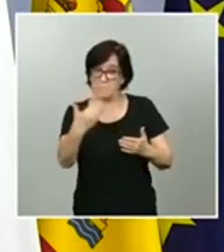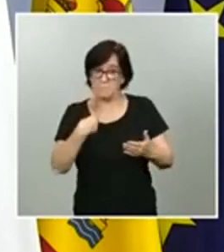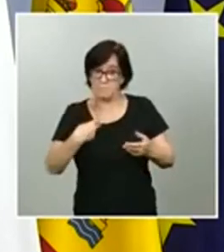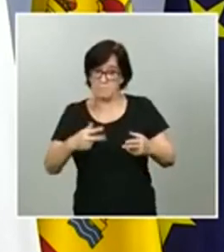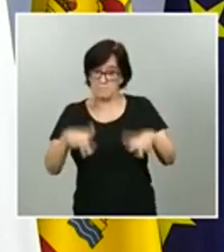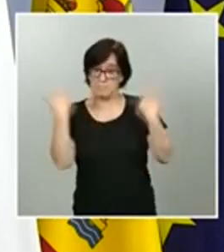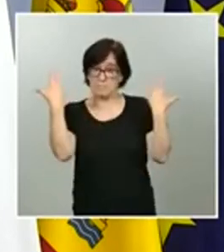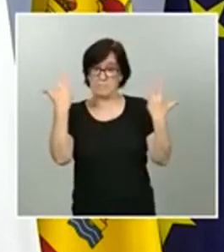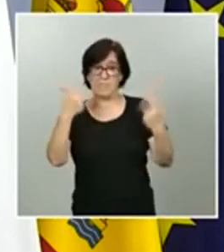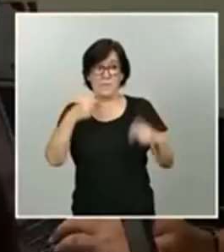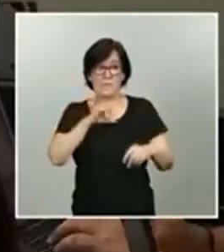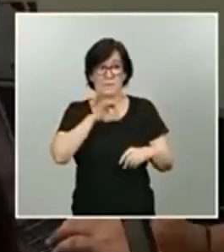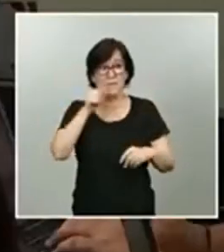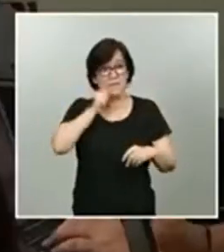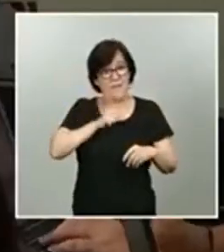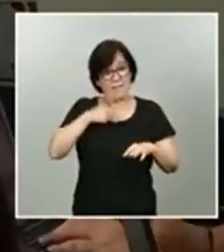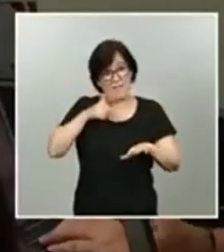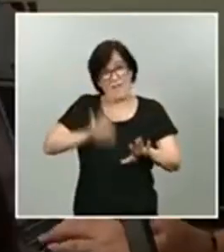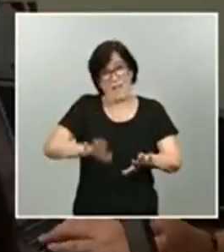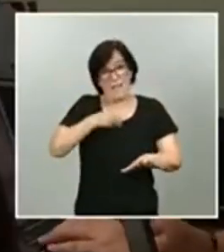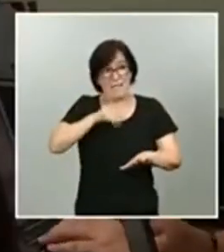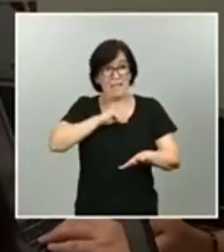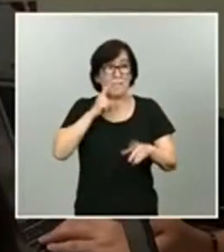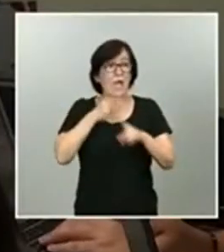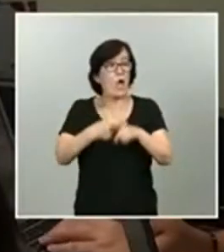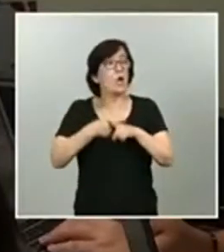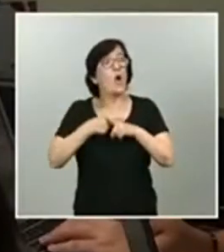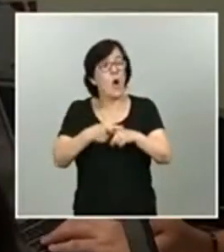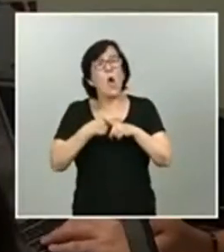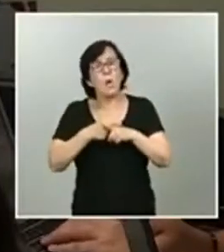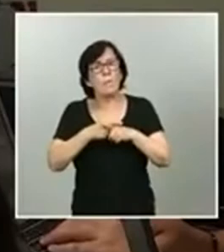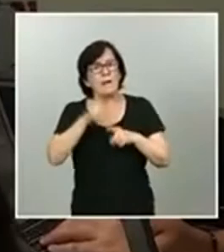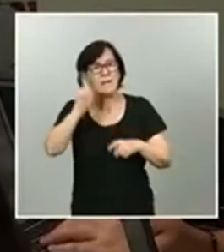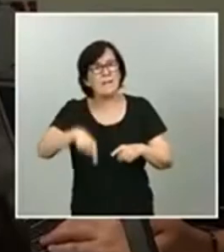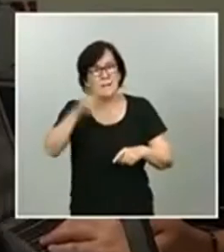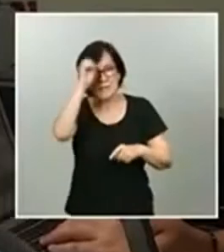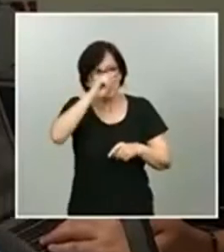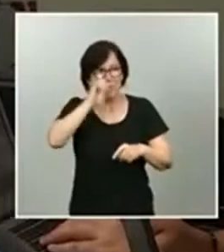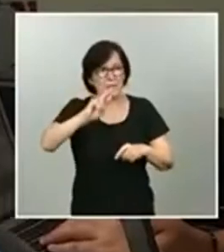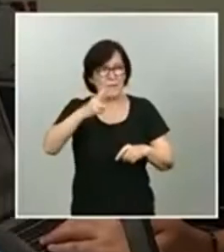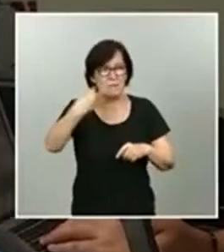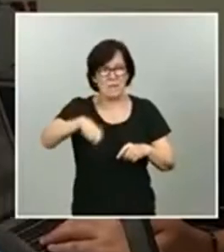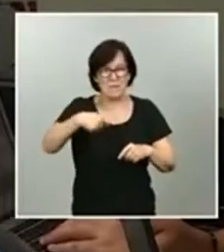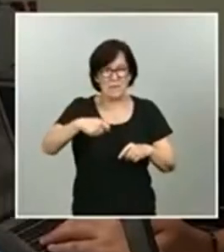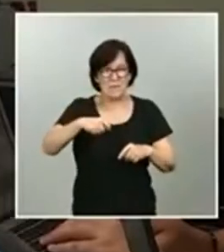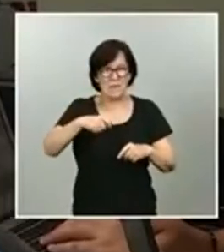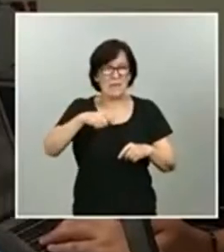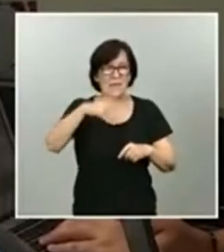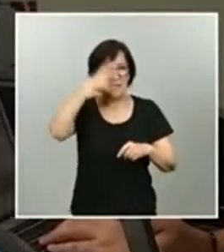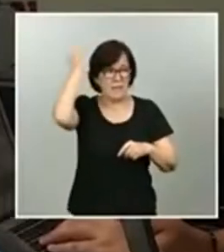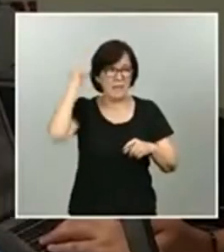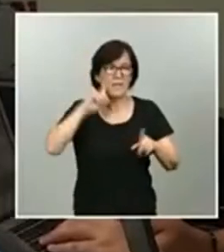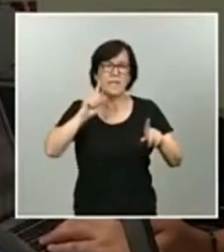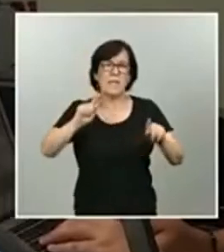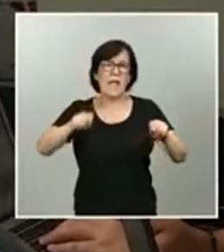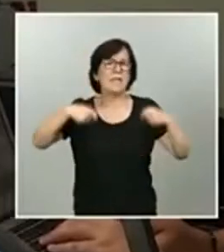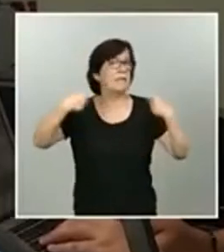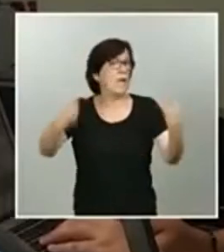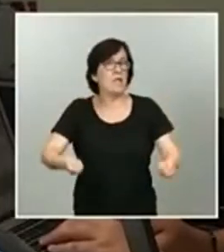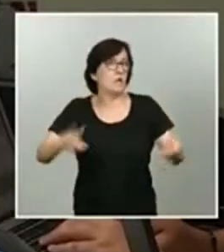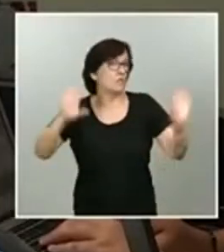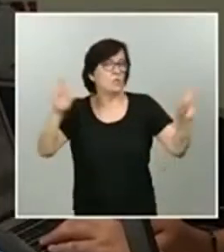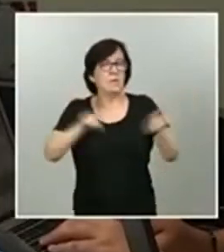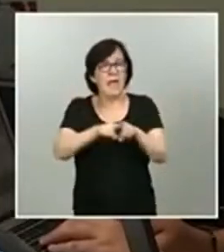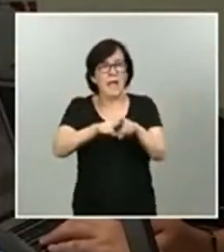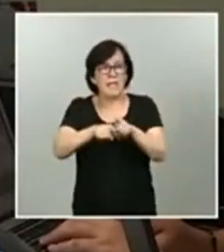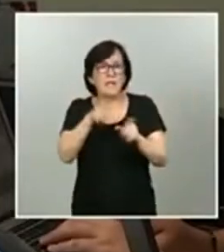clave nacional, si comparte usted la opinión del vicepresidente Iglesias de que hay que naturalizar las críticas y los insultos a políticos